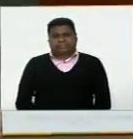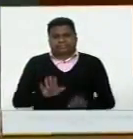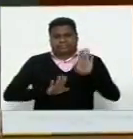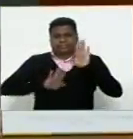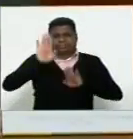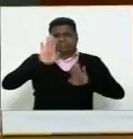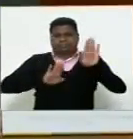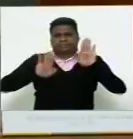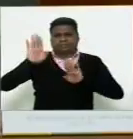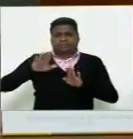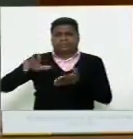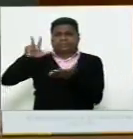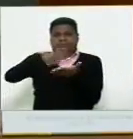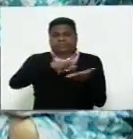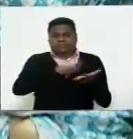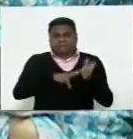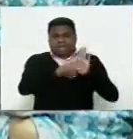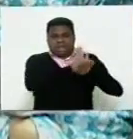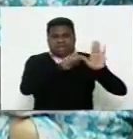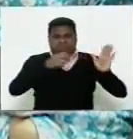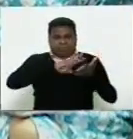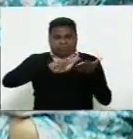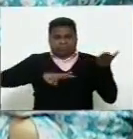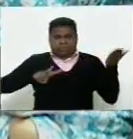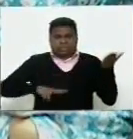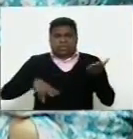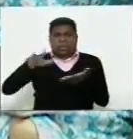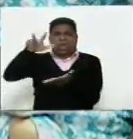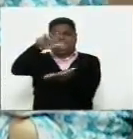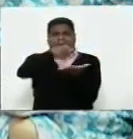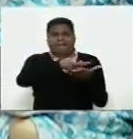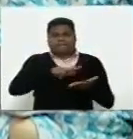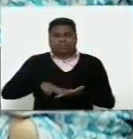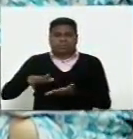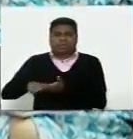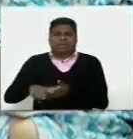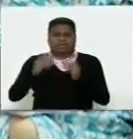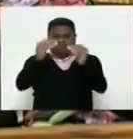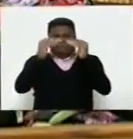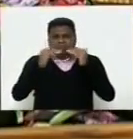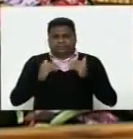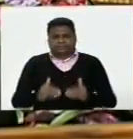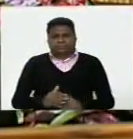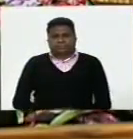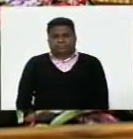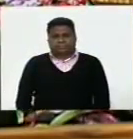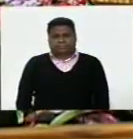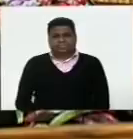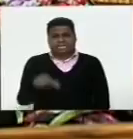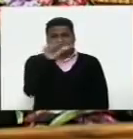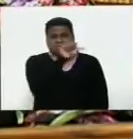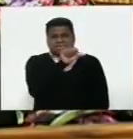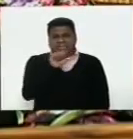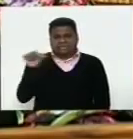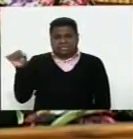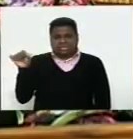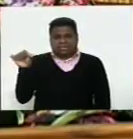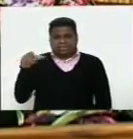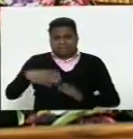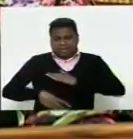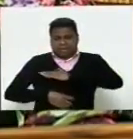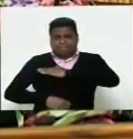En consideración al artículo leído, aprobado. Siguiente artículo. Semana del Parto y